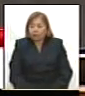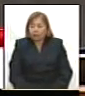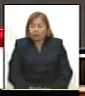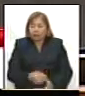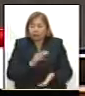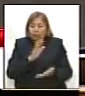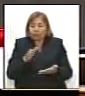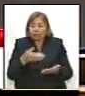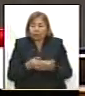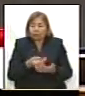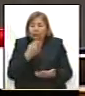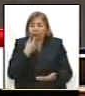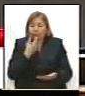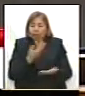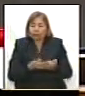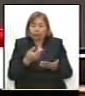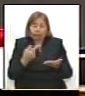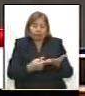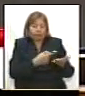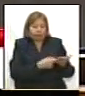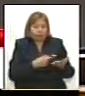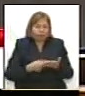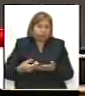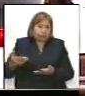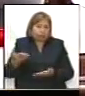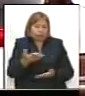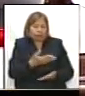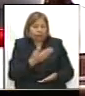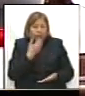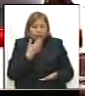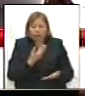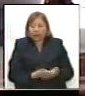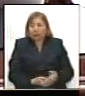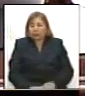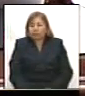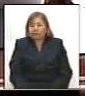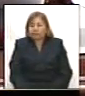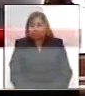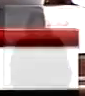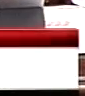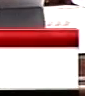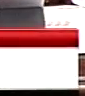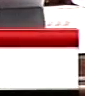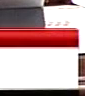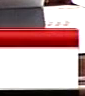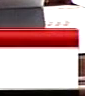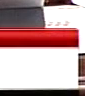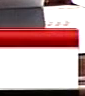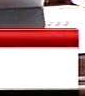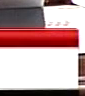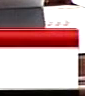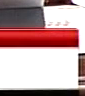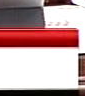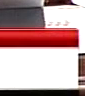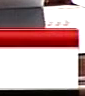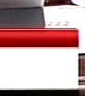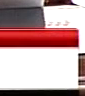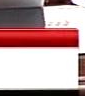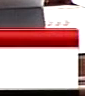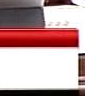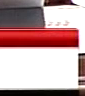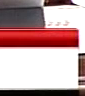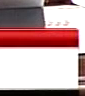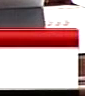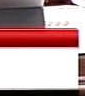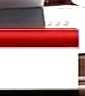ello, Presidenta, pongo al debate. Muchas gracias. Gracias, congresista. Como el dictamen ha sido aprobado por unanimidad, cada grupo parlamentario